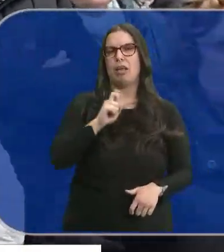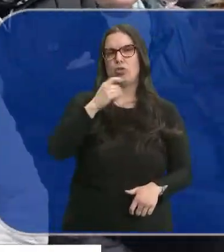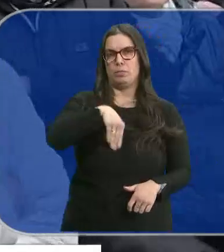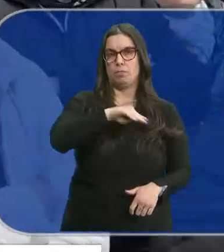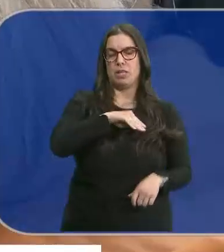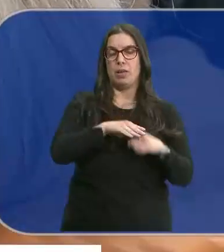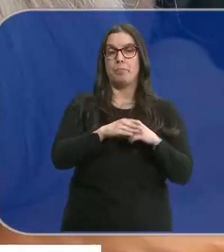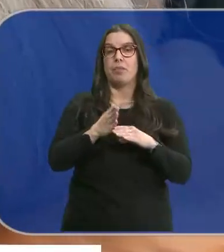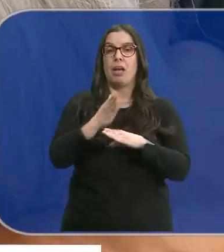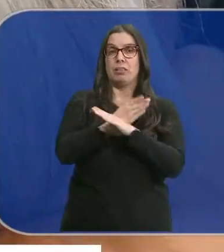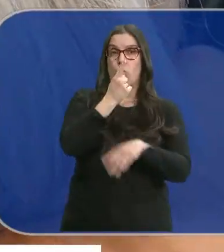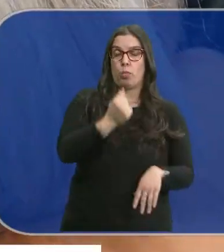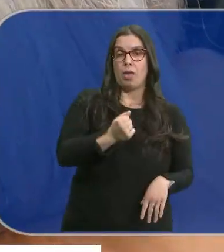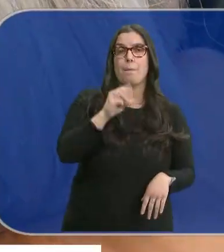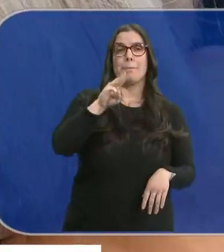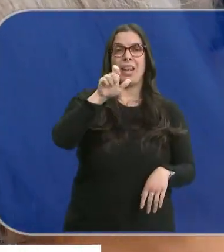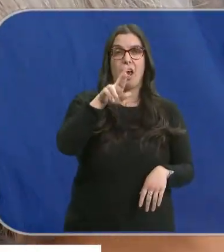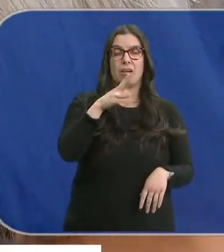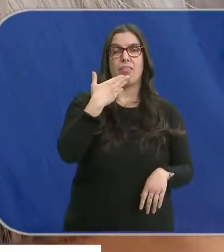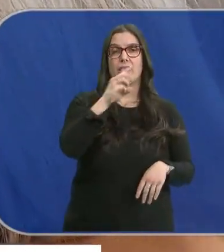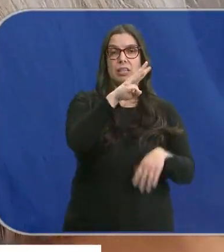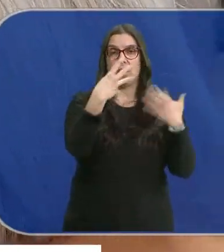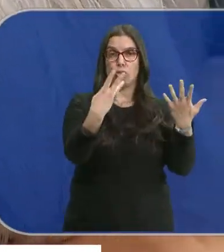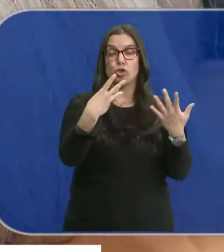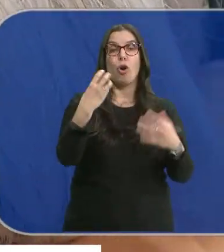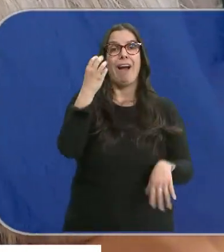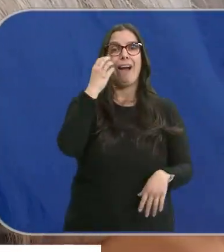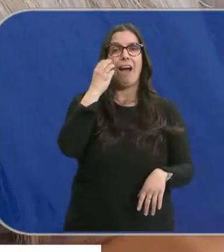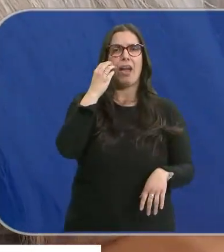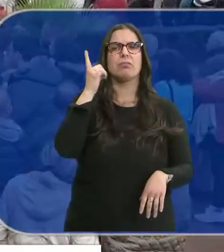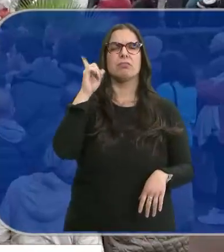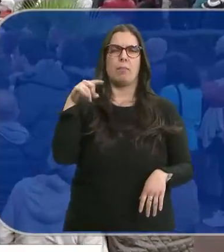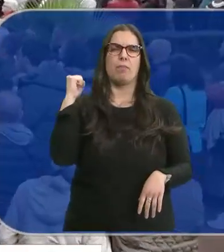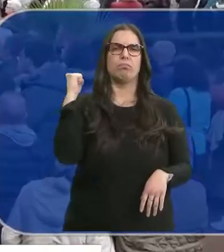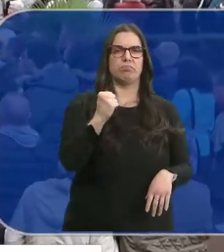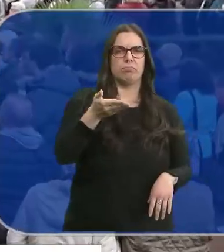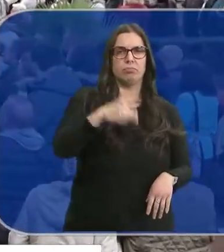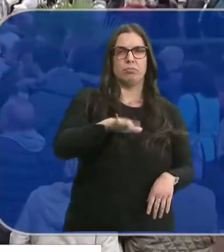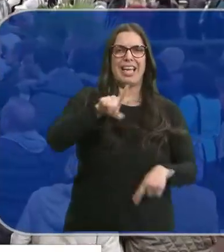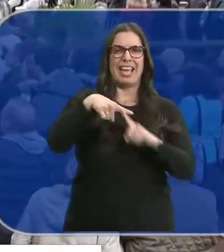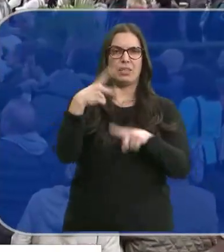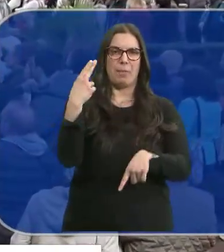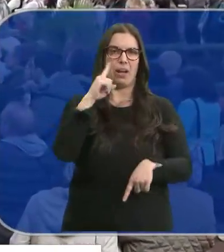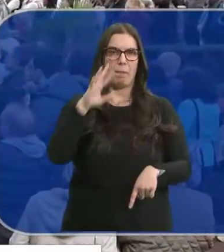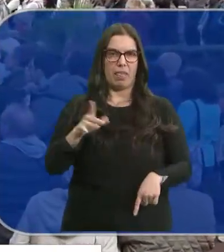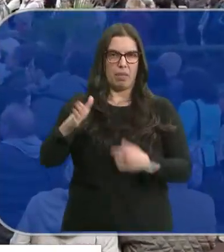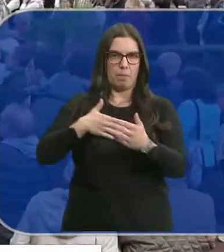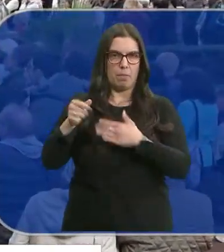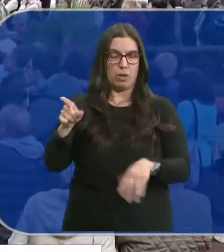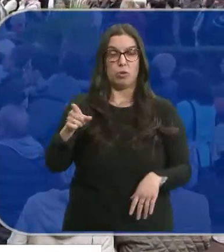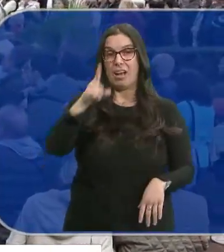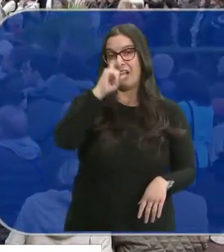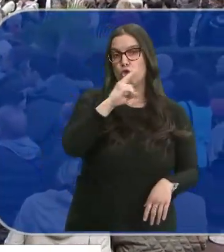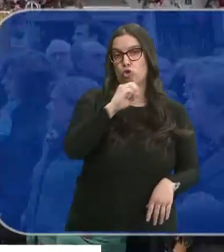España. Un día antes, Pilar, de 38 años, era asesinada en Jaén al ser agredida presuntamente por su expareja. Desde